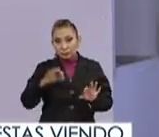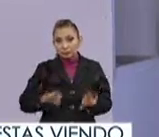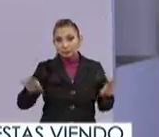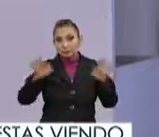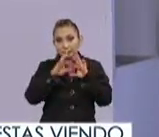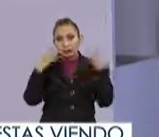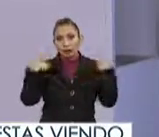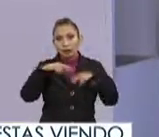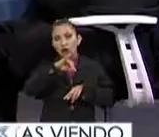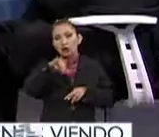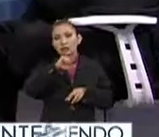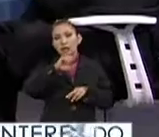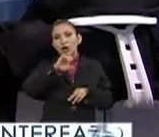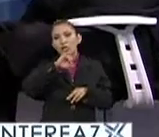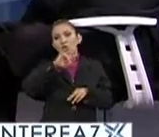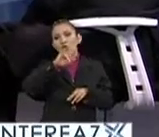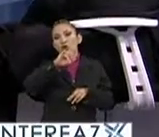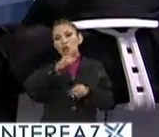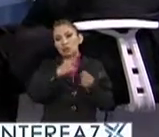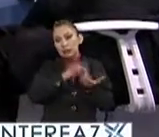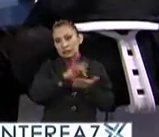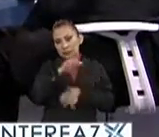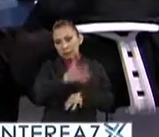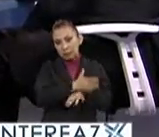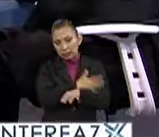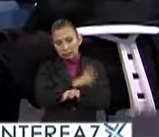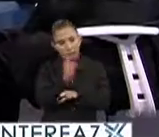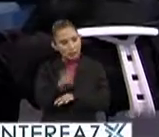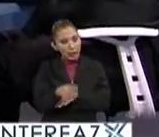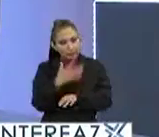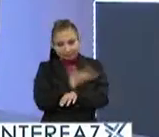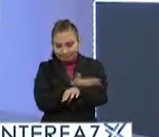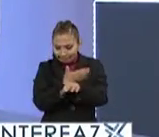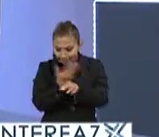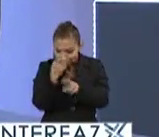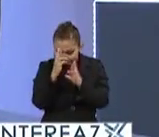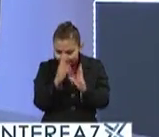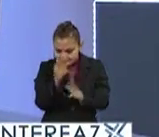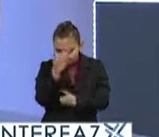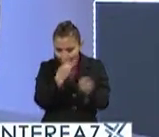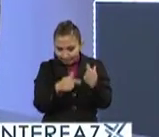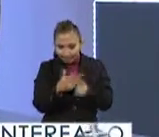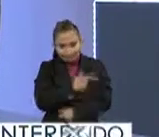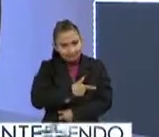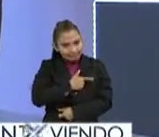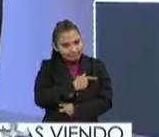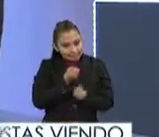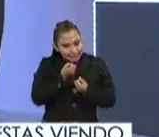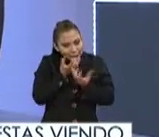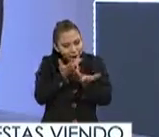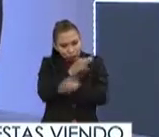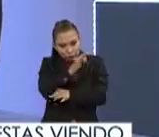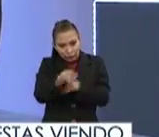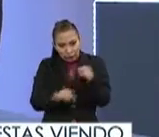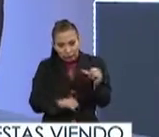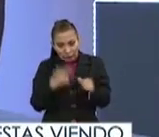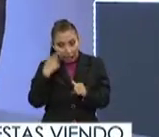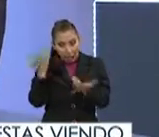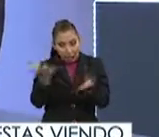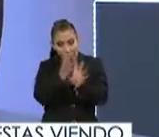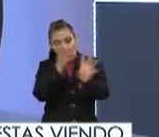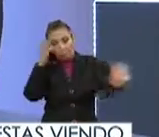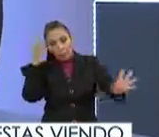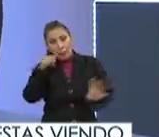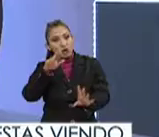importante, maestro José Julio Díaz Infante, gracias por acompañarnos, un verdadero honor tenerlo aquí, un placer que nos comparta esto, pues hay que hacer